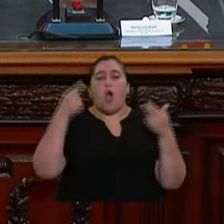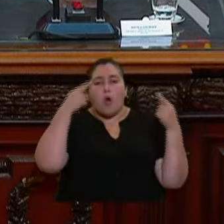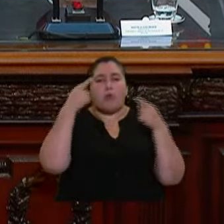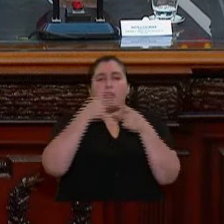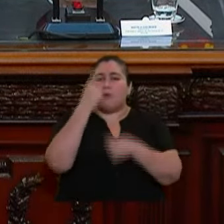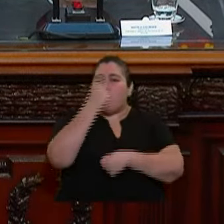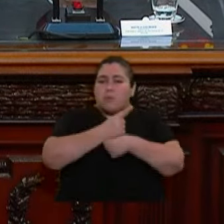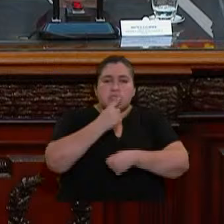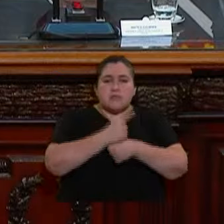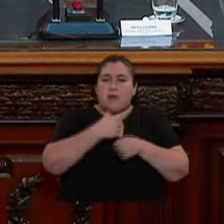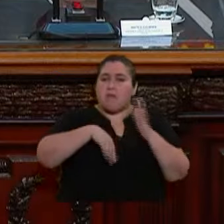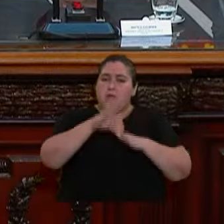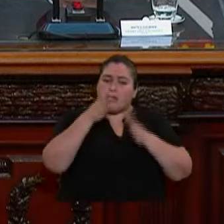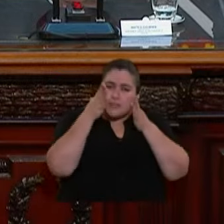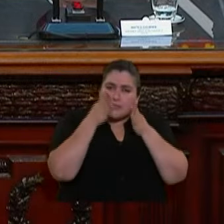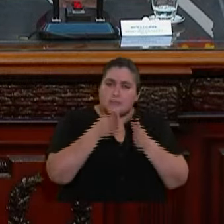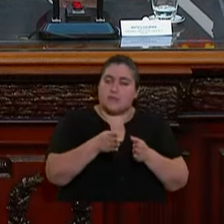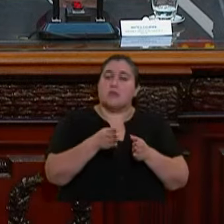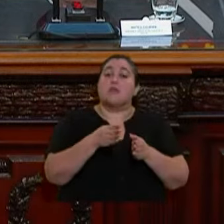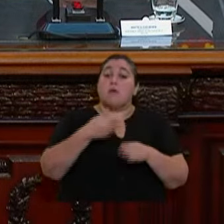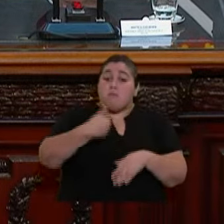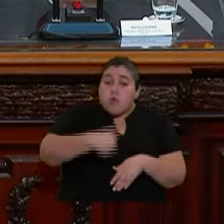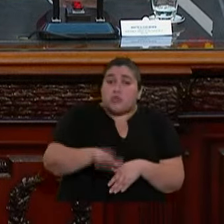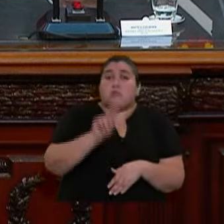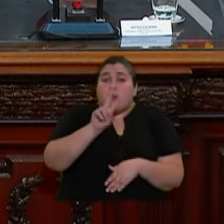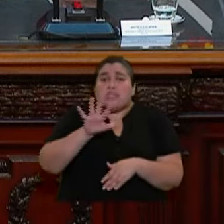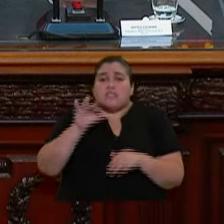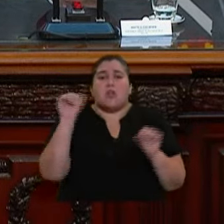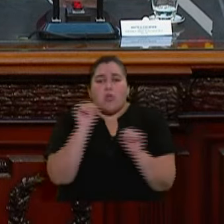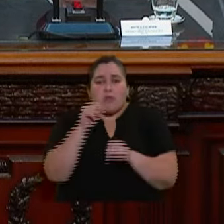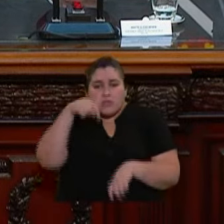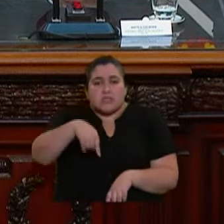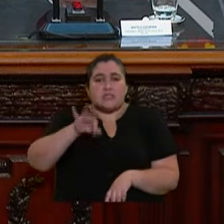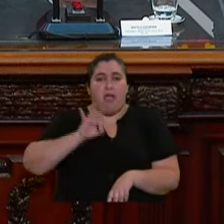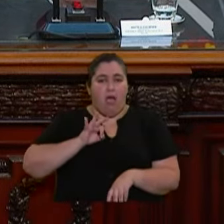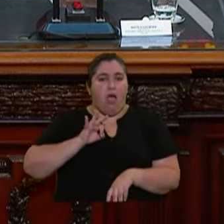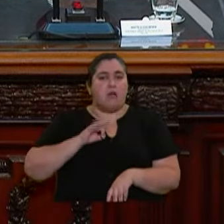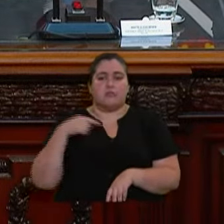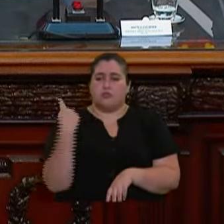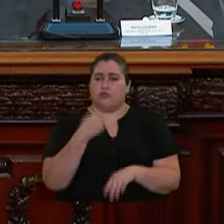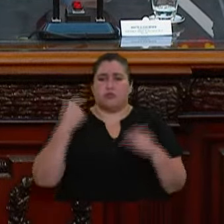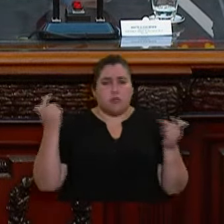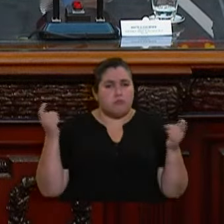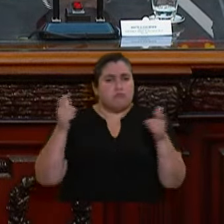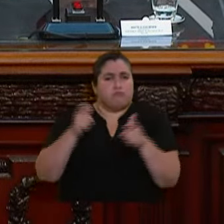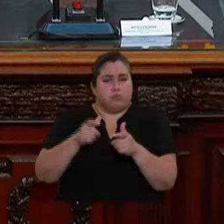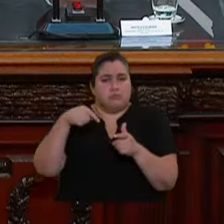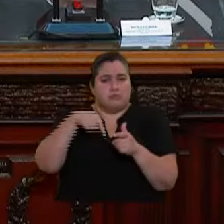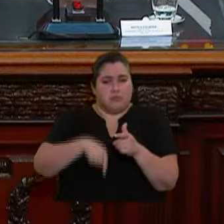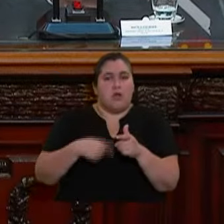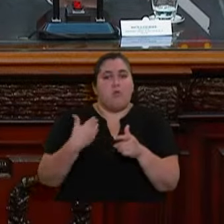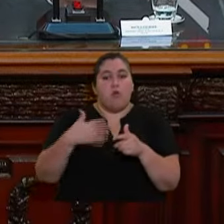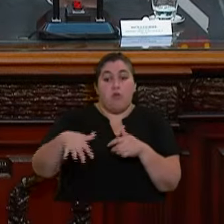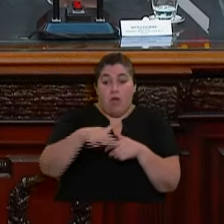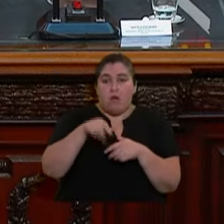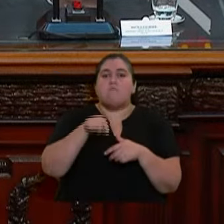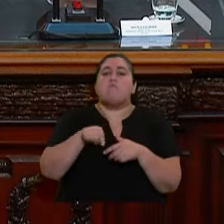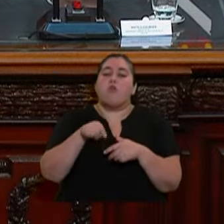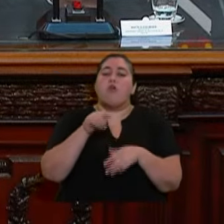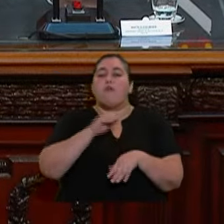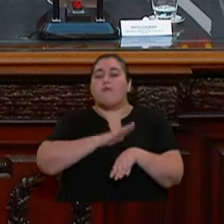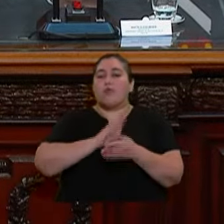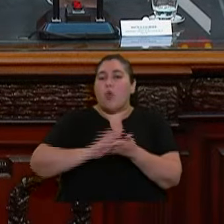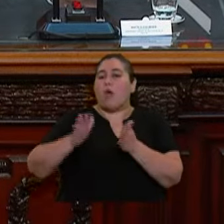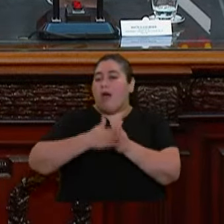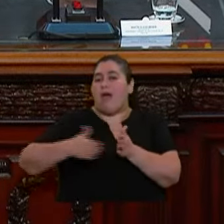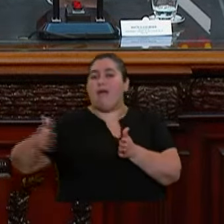esbozados previamente. Para así, el 25 de mayo de este año, reunidos en la DOCTA, podamos dar inicio a una nueva época de